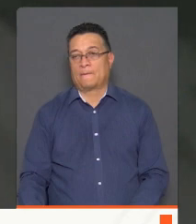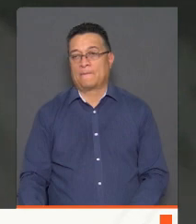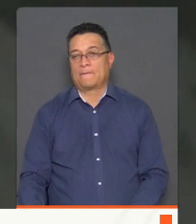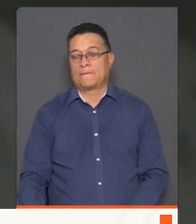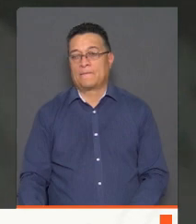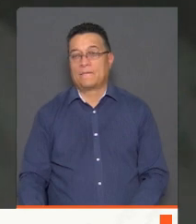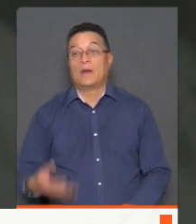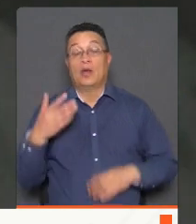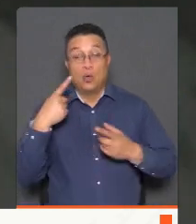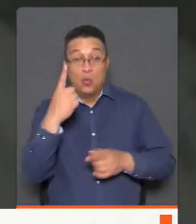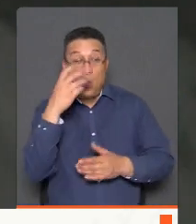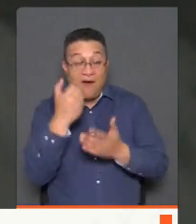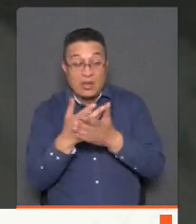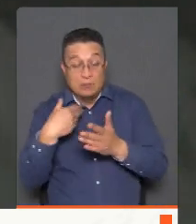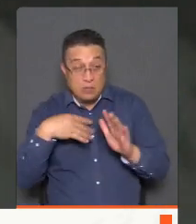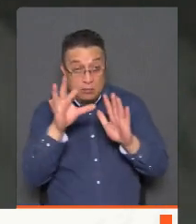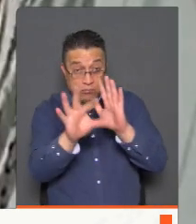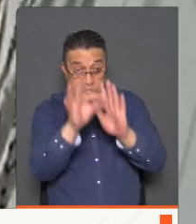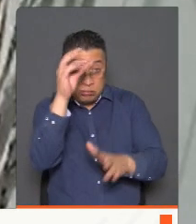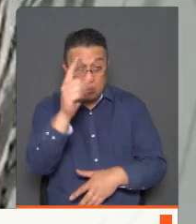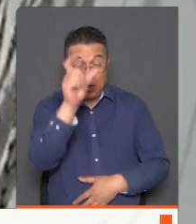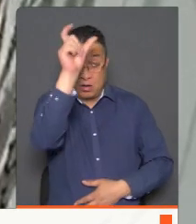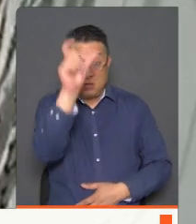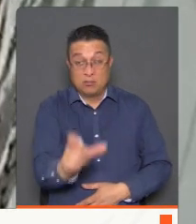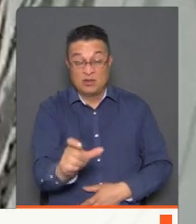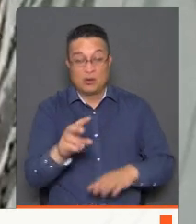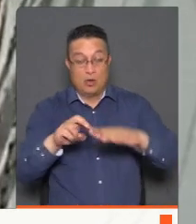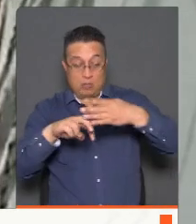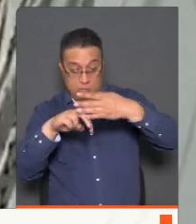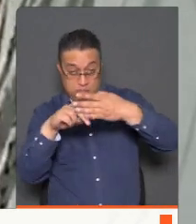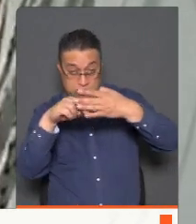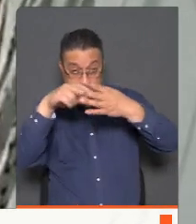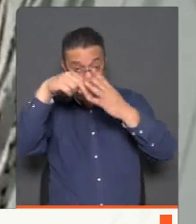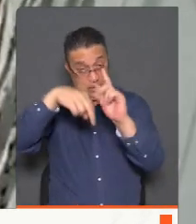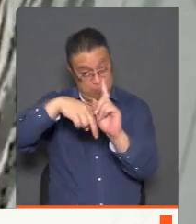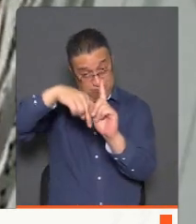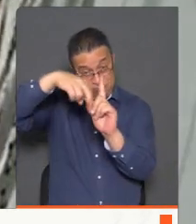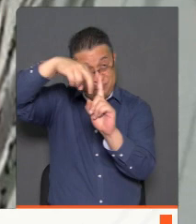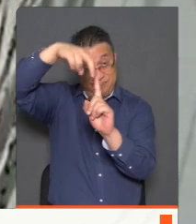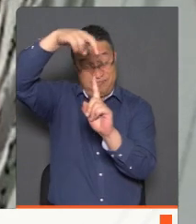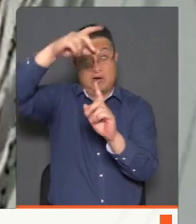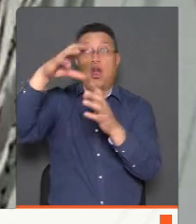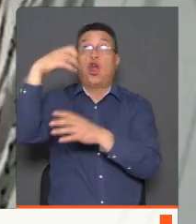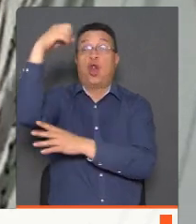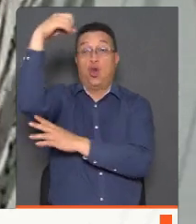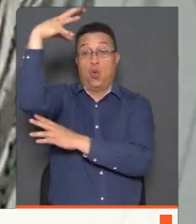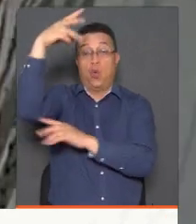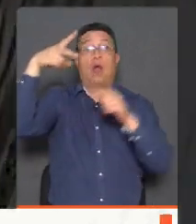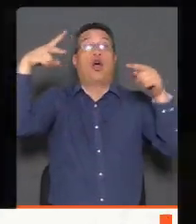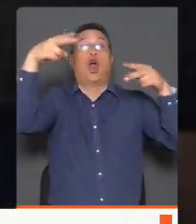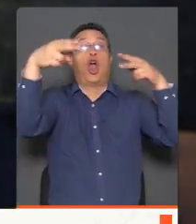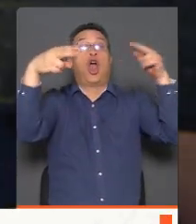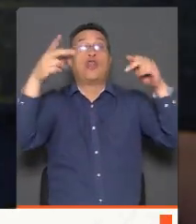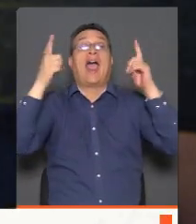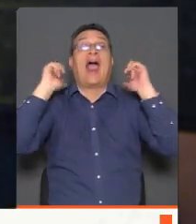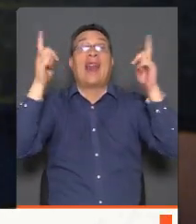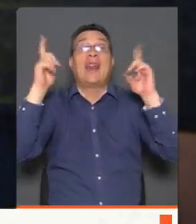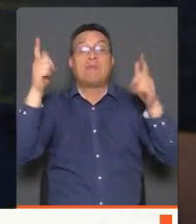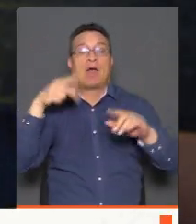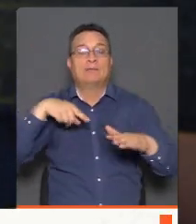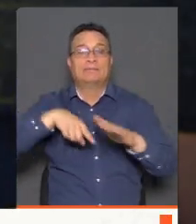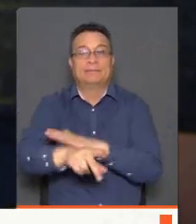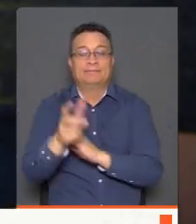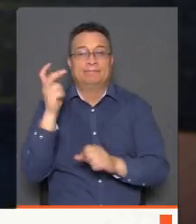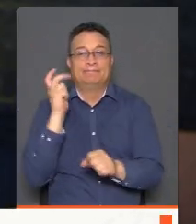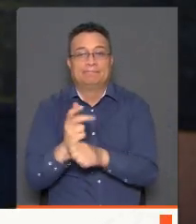una vez yo encontré un tipo que estaba subiéndose por el poste cortando las alarmas para robar. Ah, los autos,